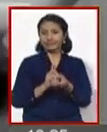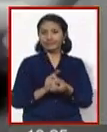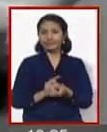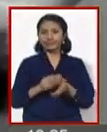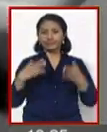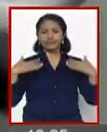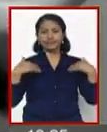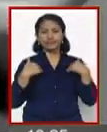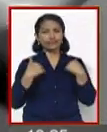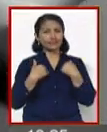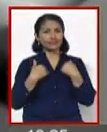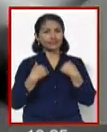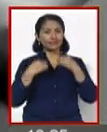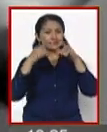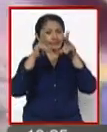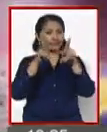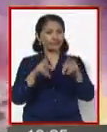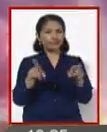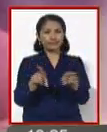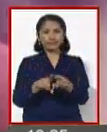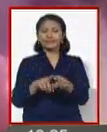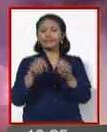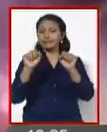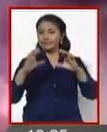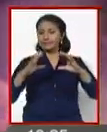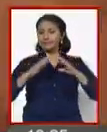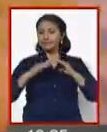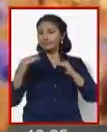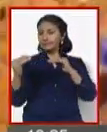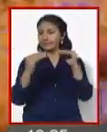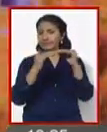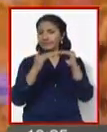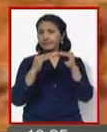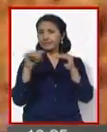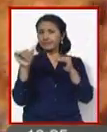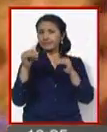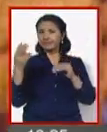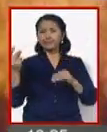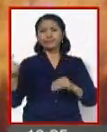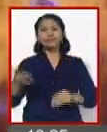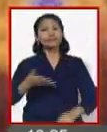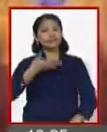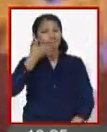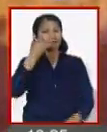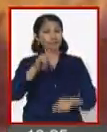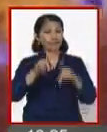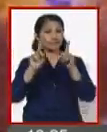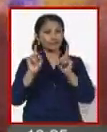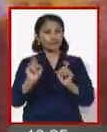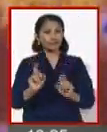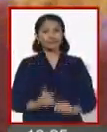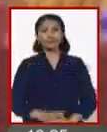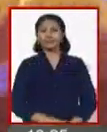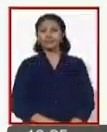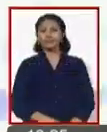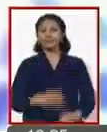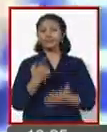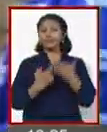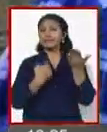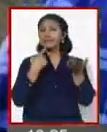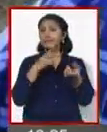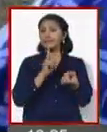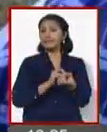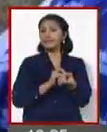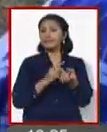estudio? Los seres humanos también tienen capacidades similares, igual que el olfato de un animal. ¿Qué dice un